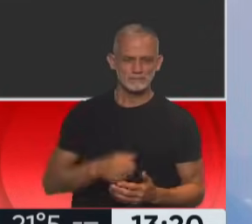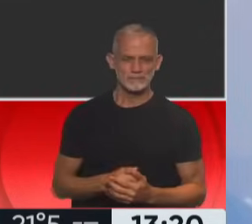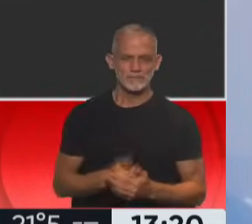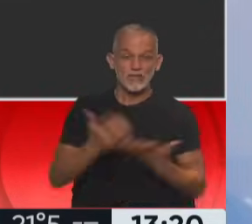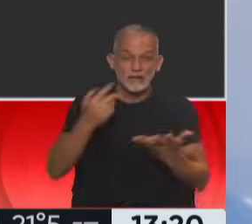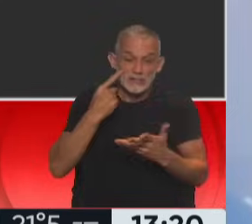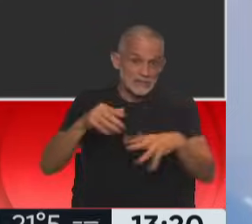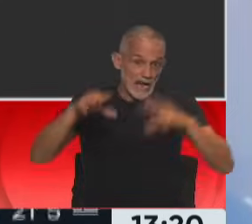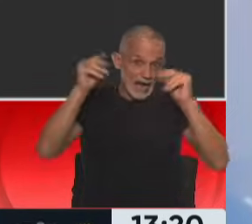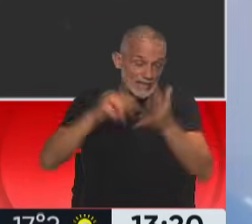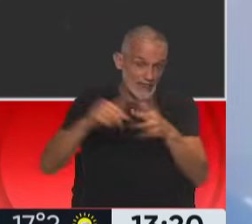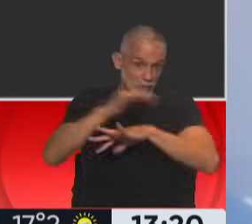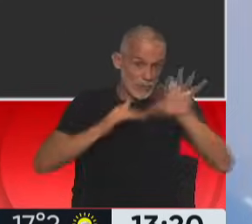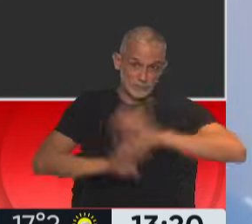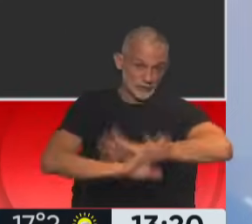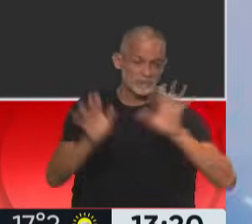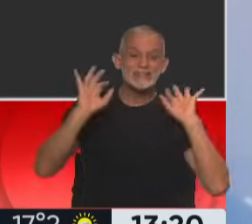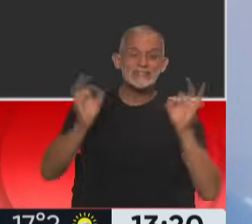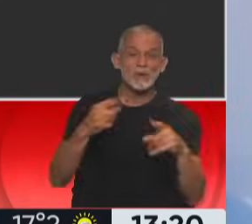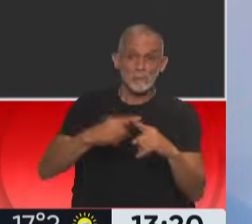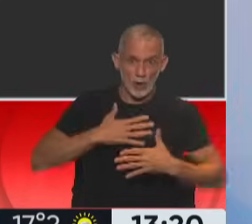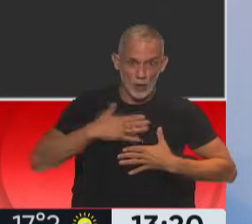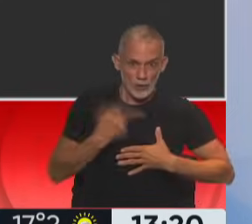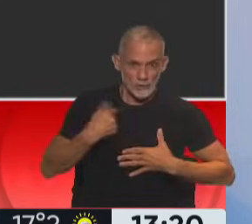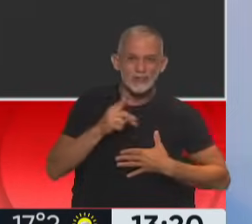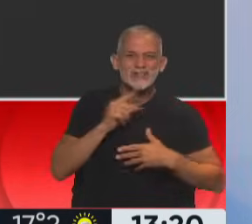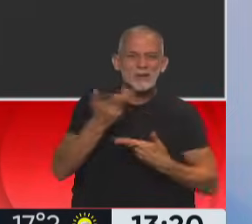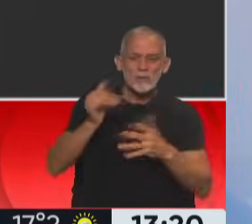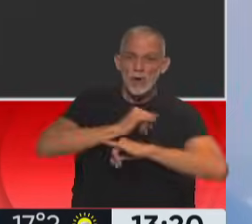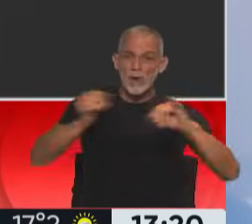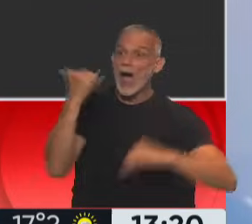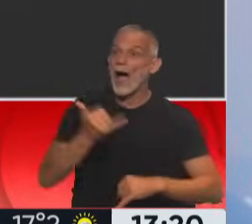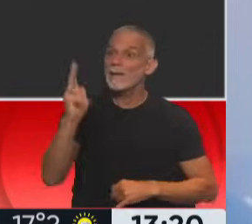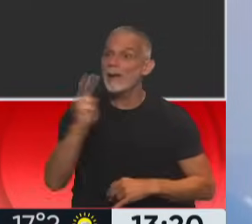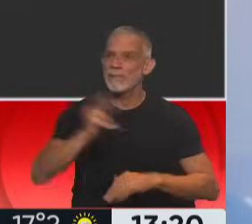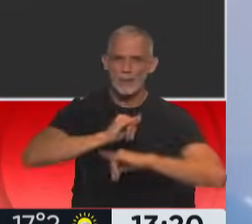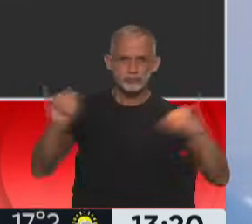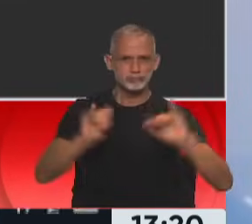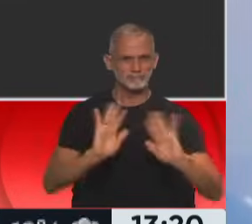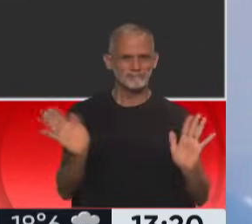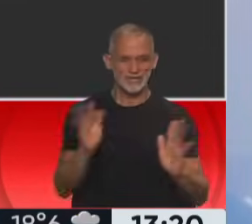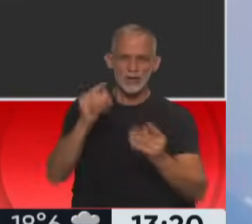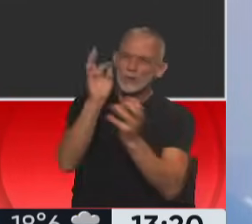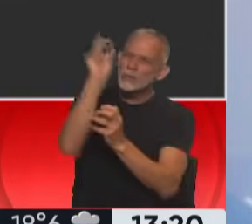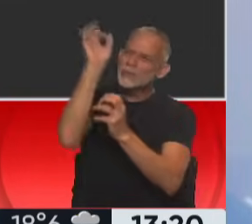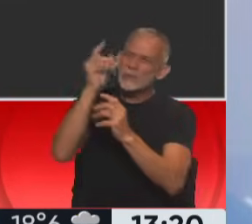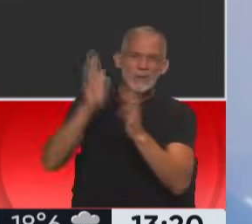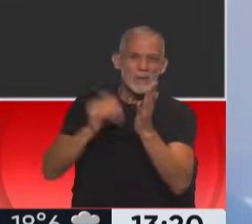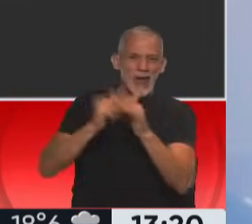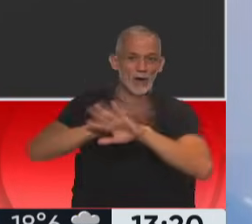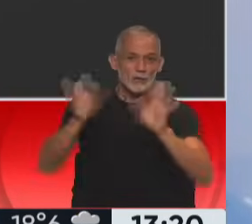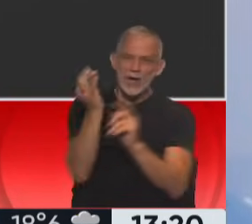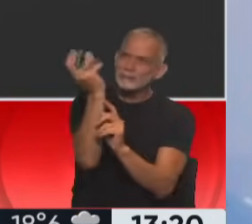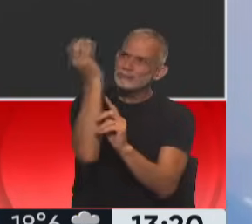Mira, la Catedral de Buenos Aires se enteró por nosotros, por la televisión pública, que había papa, que la fumata blanca ya había